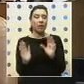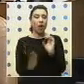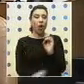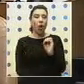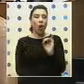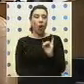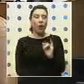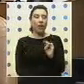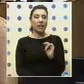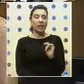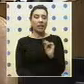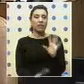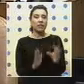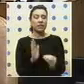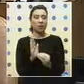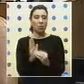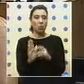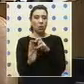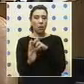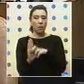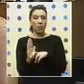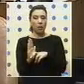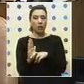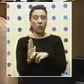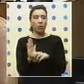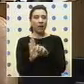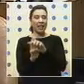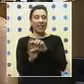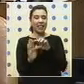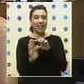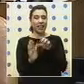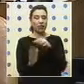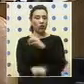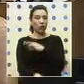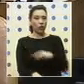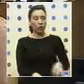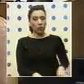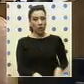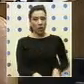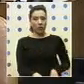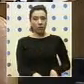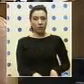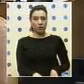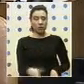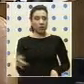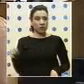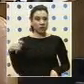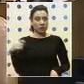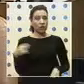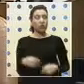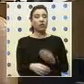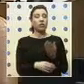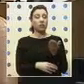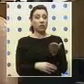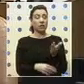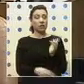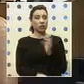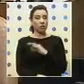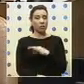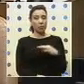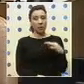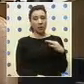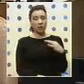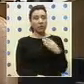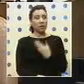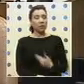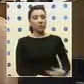fue introducido en el proyecto por una indicación parlamentaria. Así que por su intermedio, señor Presidente, y por